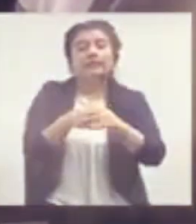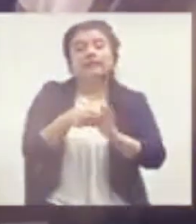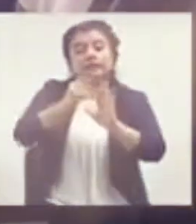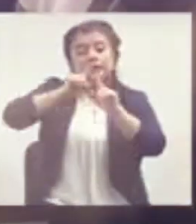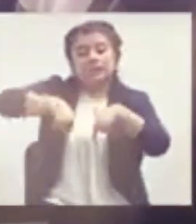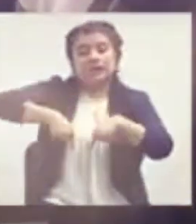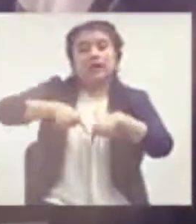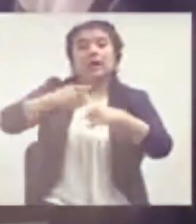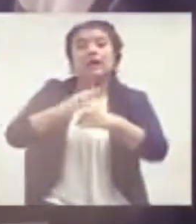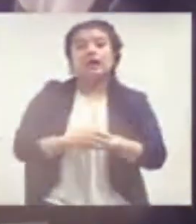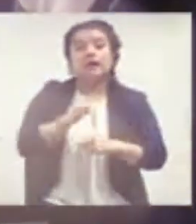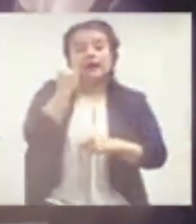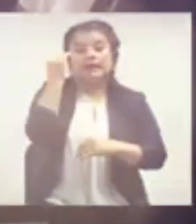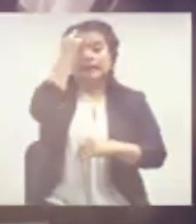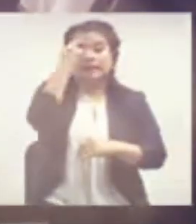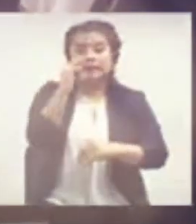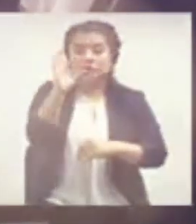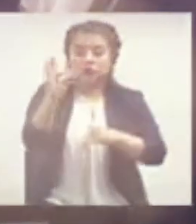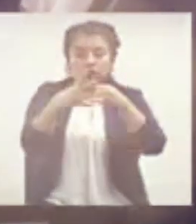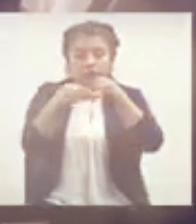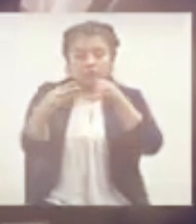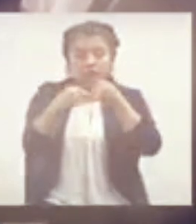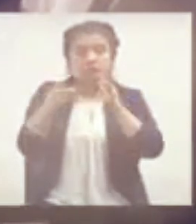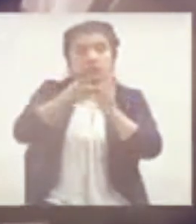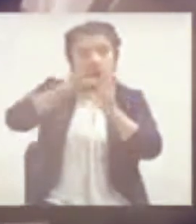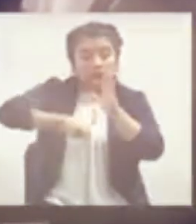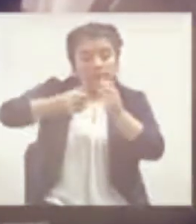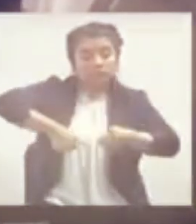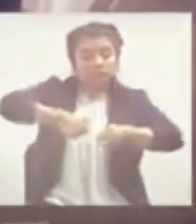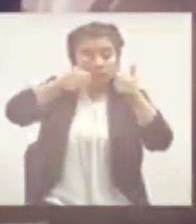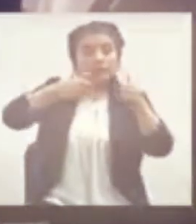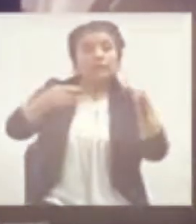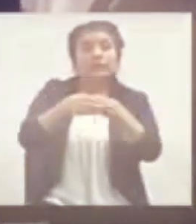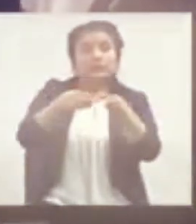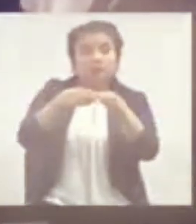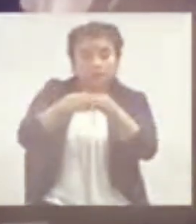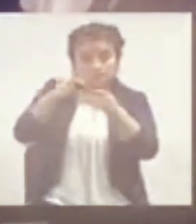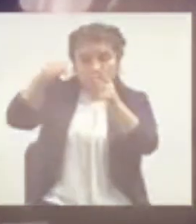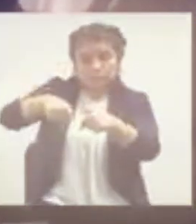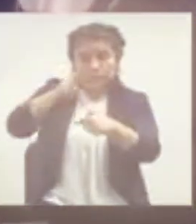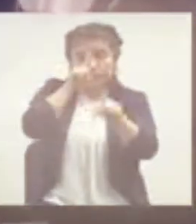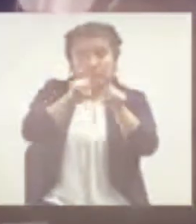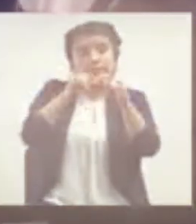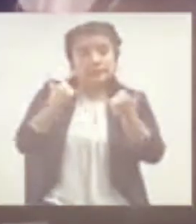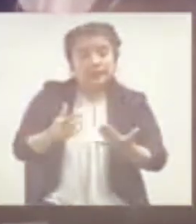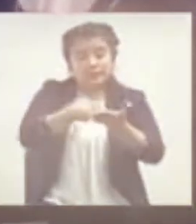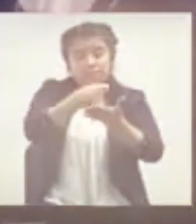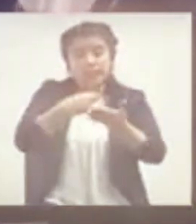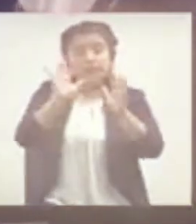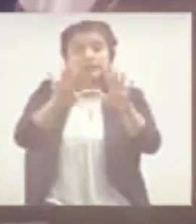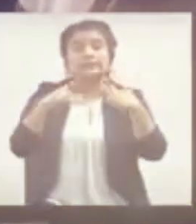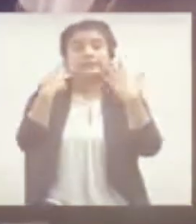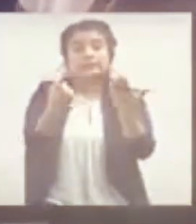del impuesto de solidaridad ISU, esta tuvo un dictamen favorable de la comisión, tienen las firmas de 16